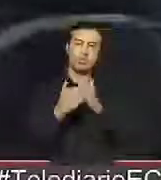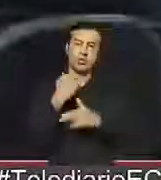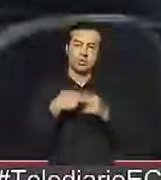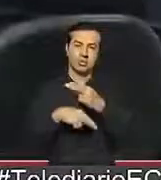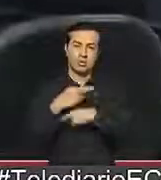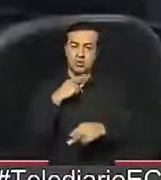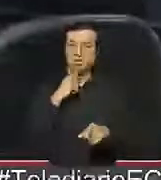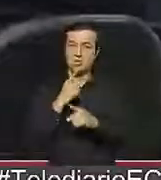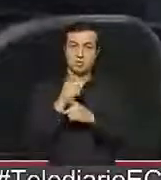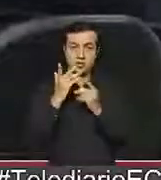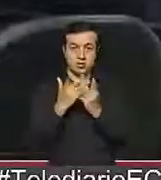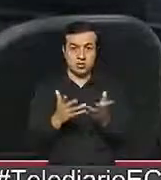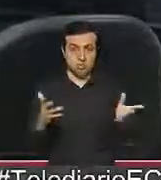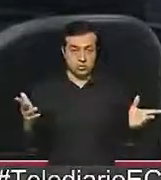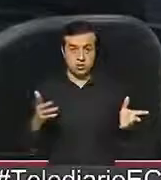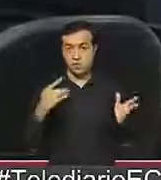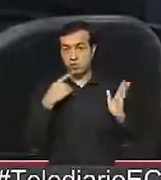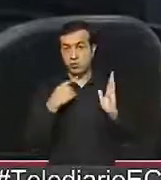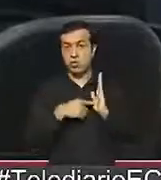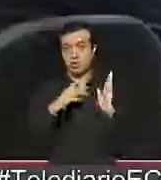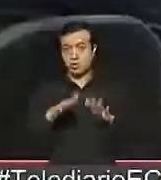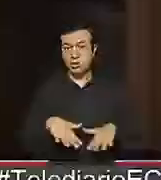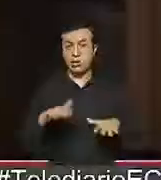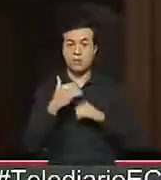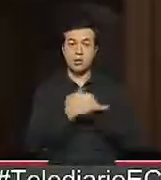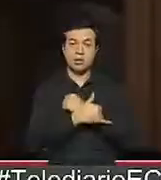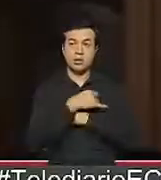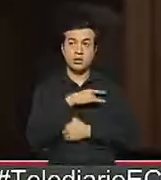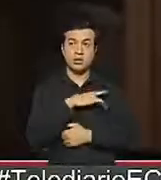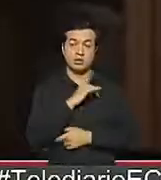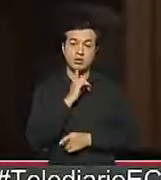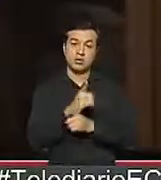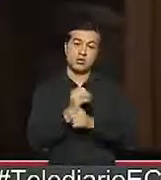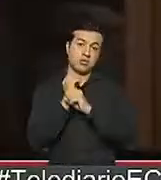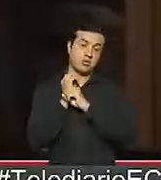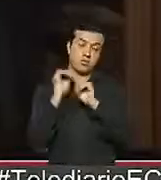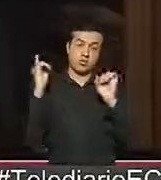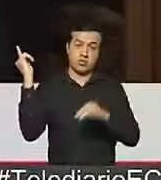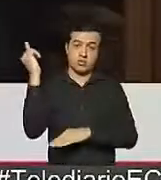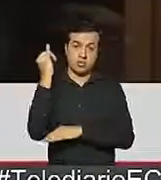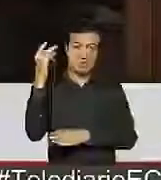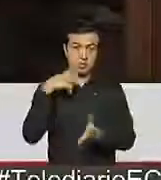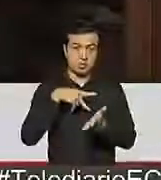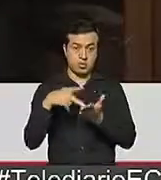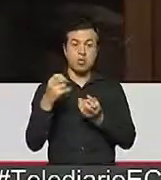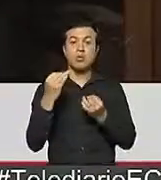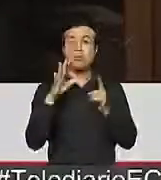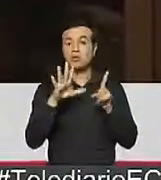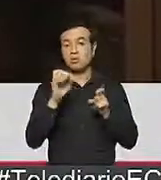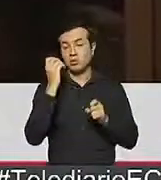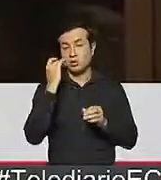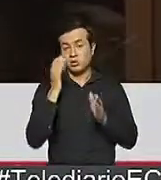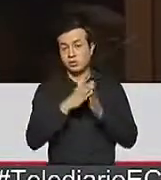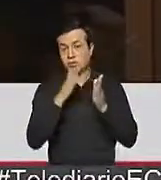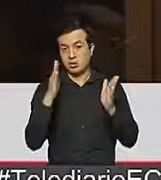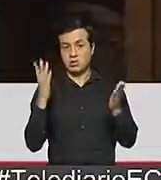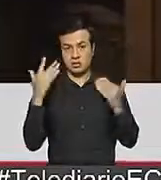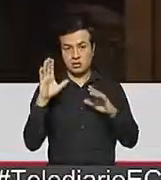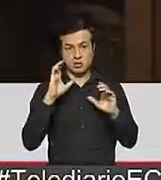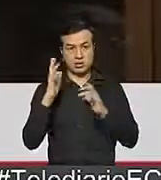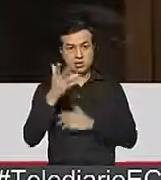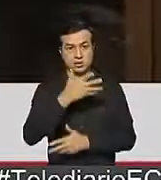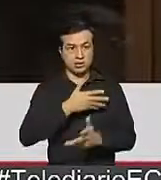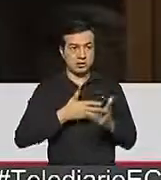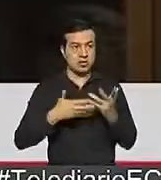y pequeños empresarios como la que existe en Chile. Obliga a la gran industria a pagarle un máximo de 60 días. Y estamos hablando